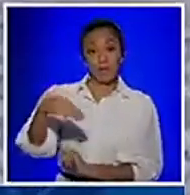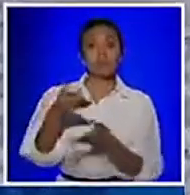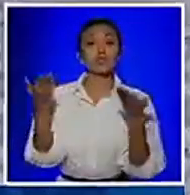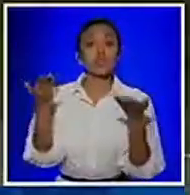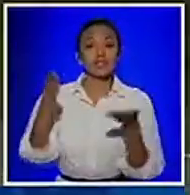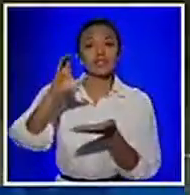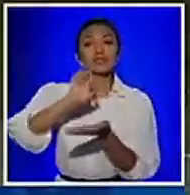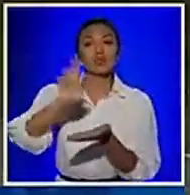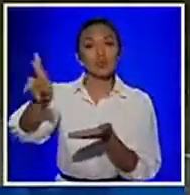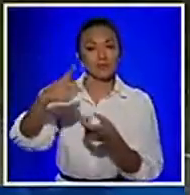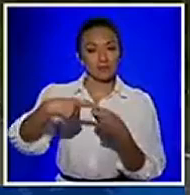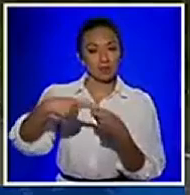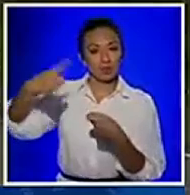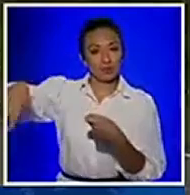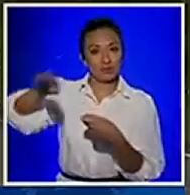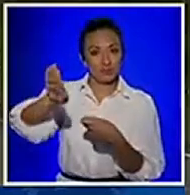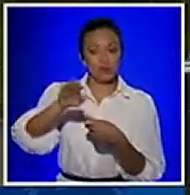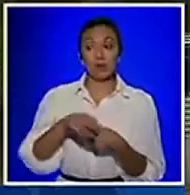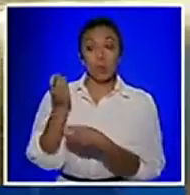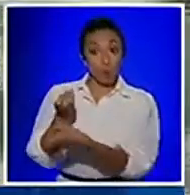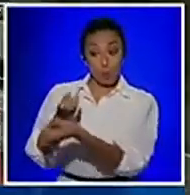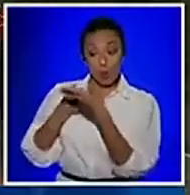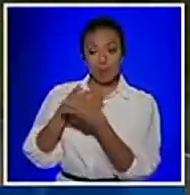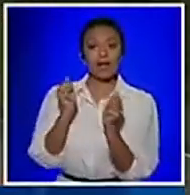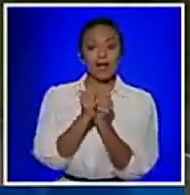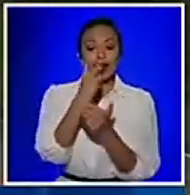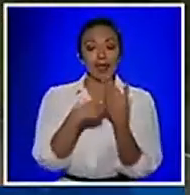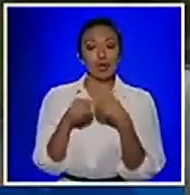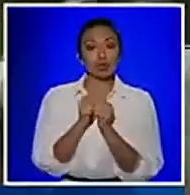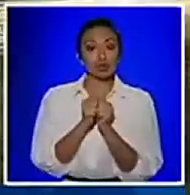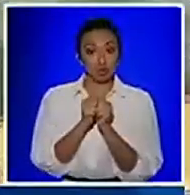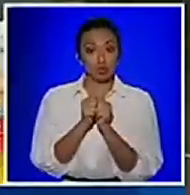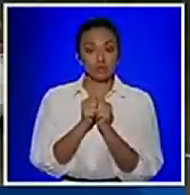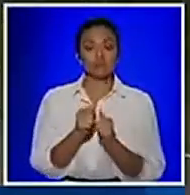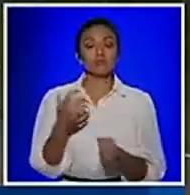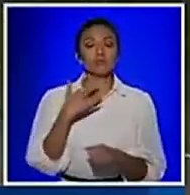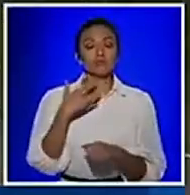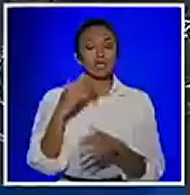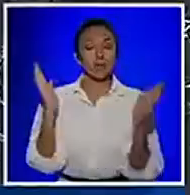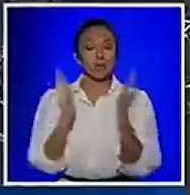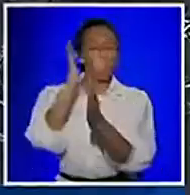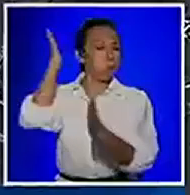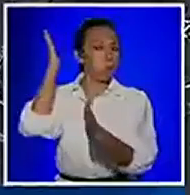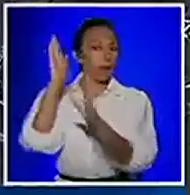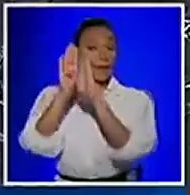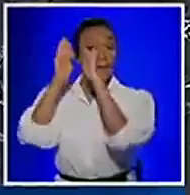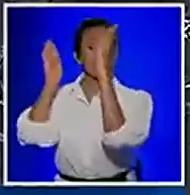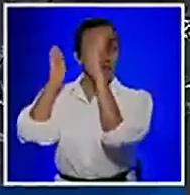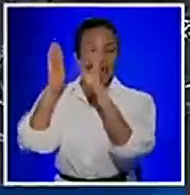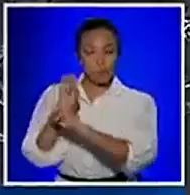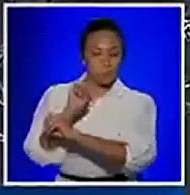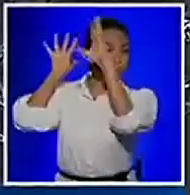quito cuenta que viajaba junto a sus hijos cuando sintió la explosión de una de las ventanas de su carro